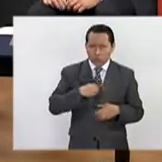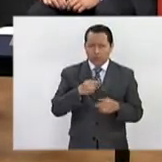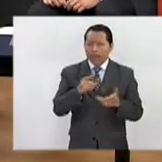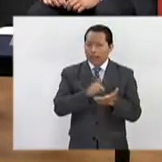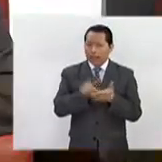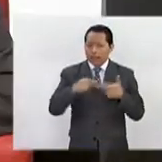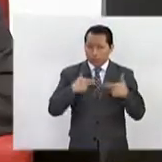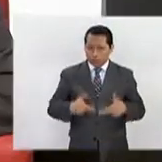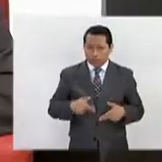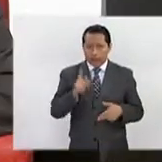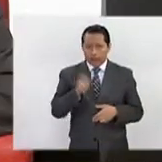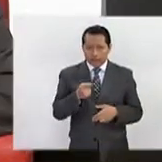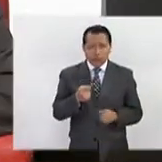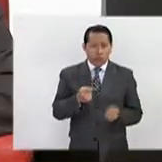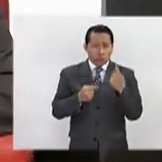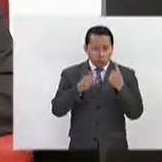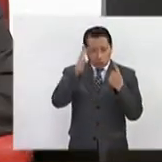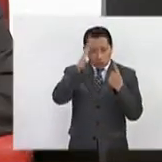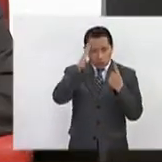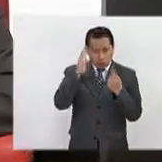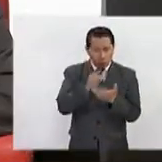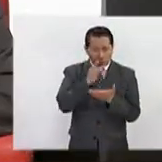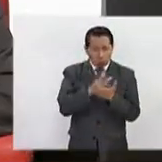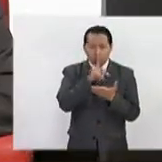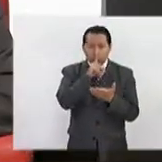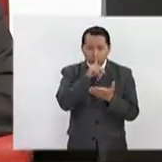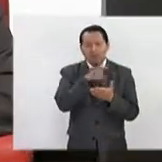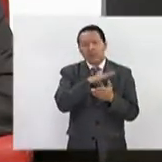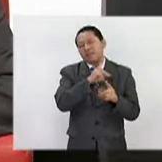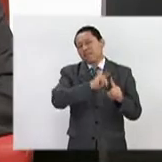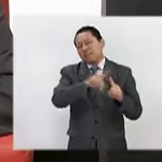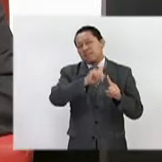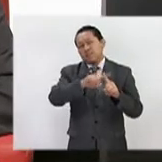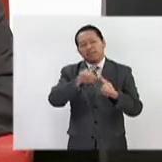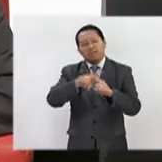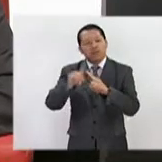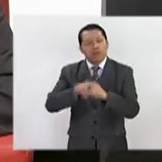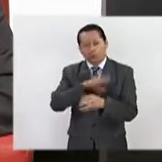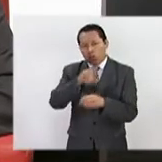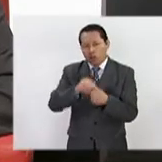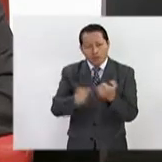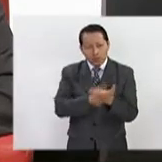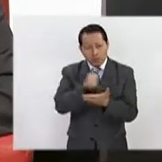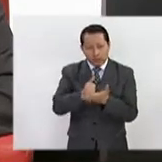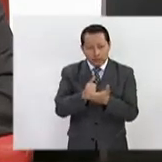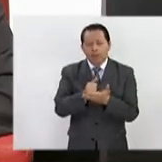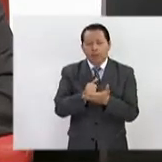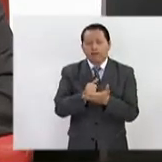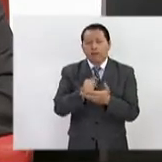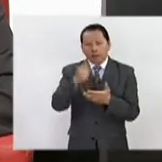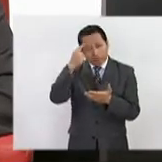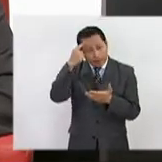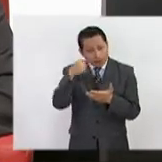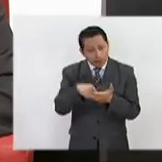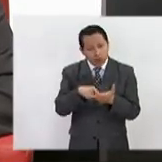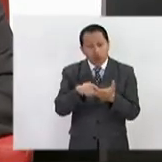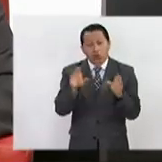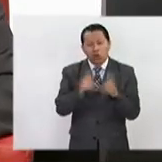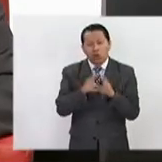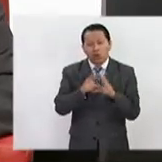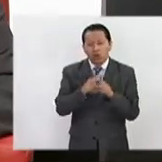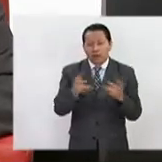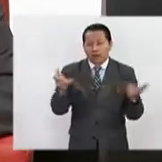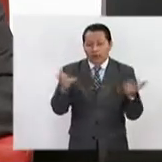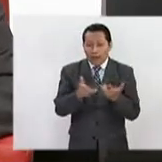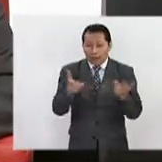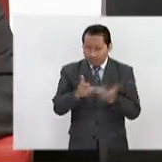una persona que sea titular del organismo, es un tema transversal para toda la ciudadanía, para toda la sociedad. Creo que lo que hemos venido